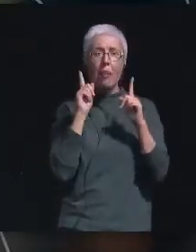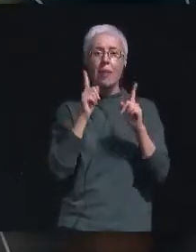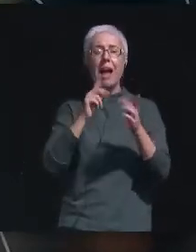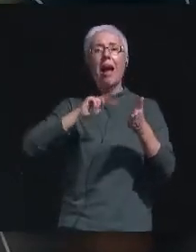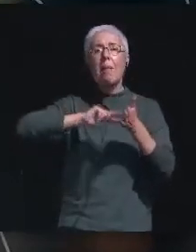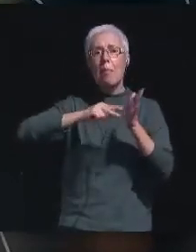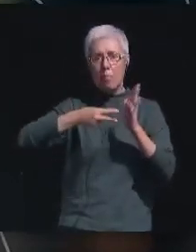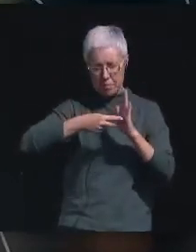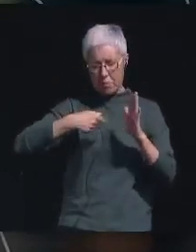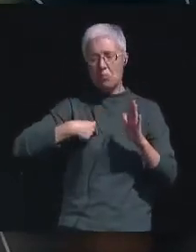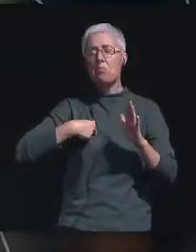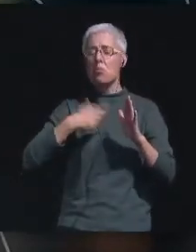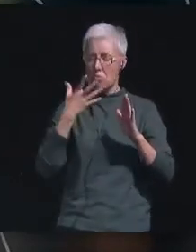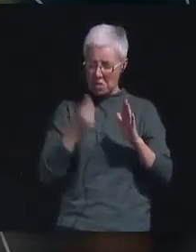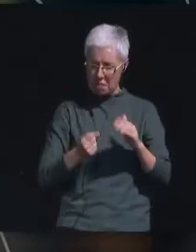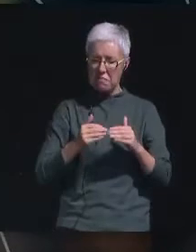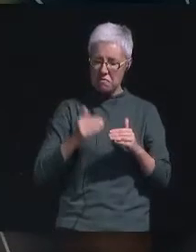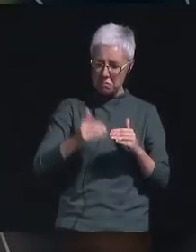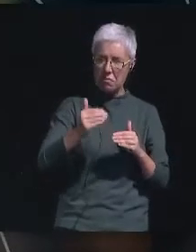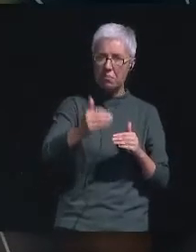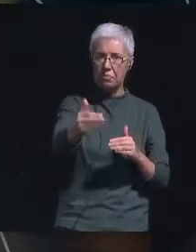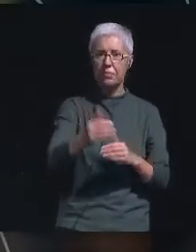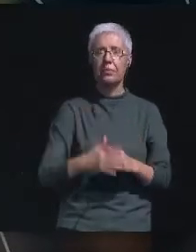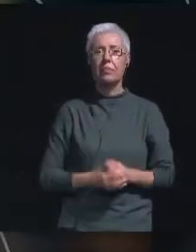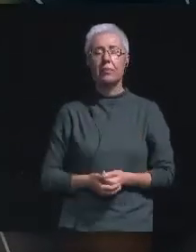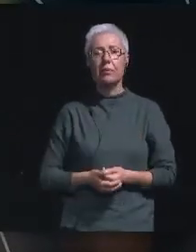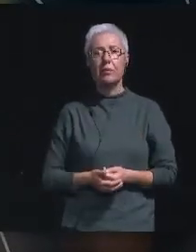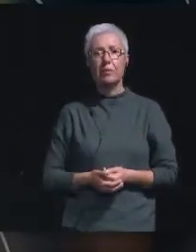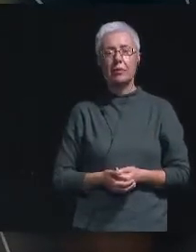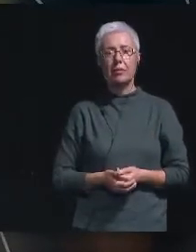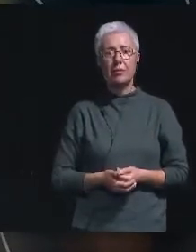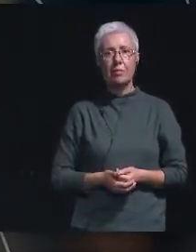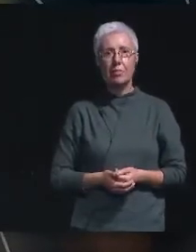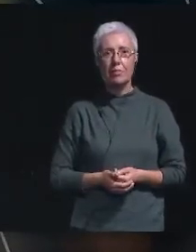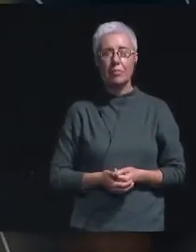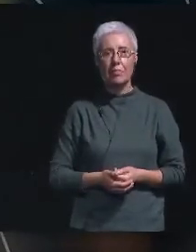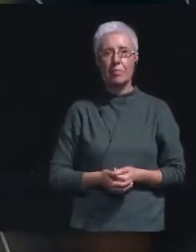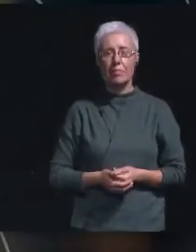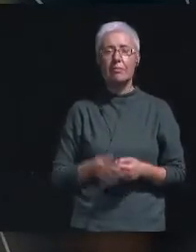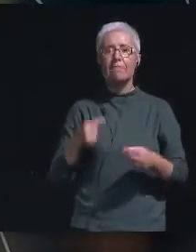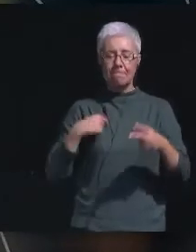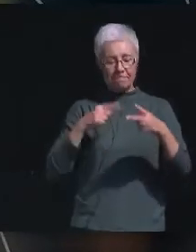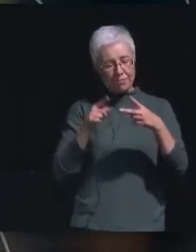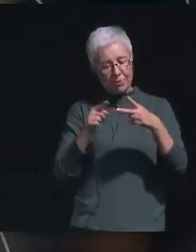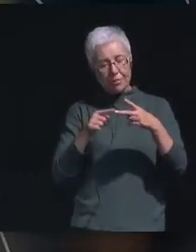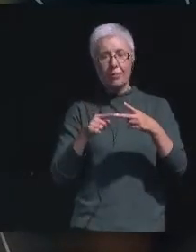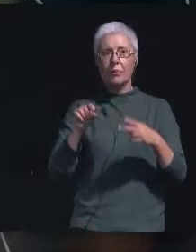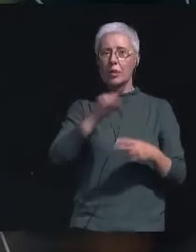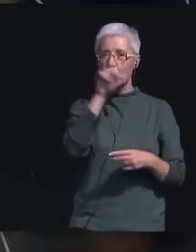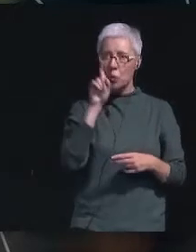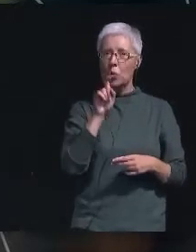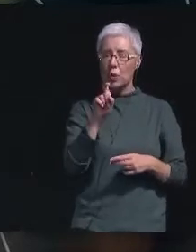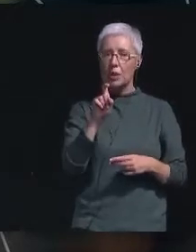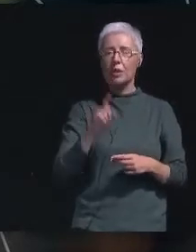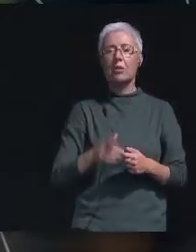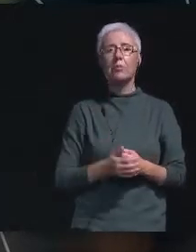y, si quieres, pues ahora comentamos un poquito más. Estupendo, José. Oye, te quería hacer otra pregunta que creo que a